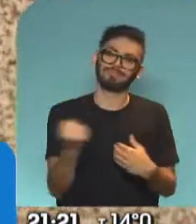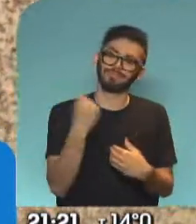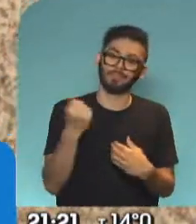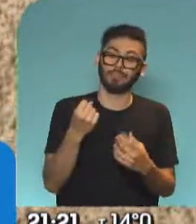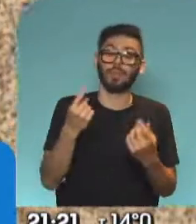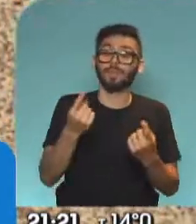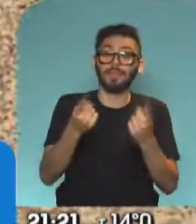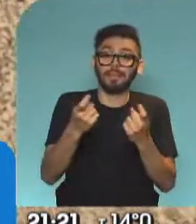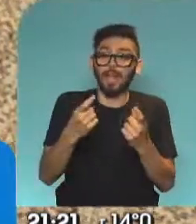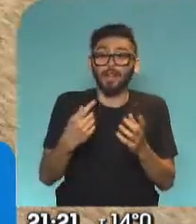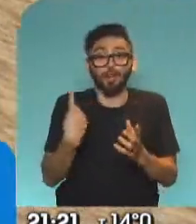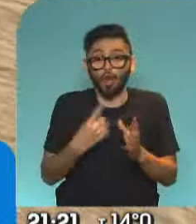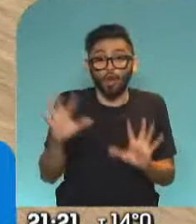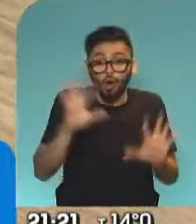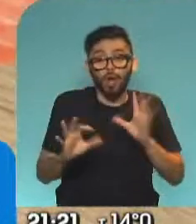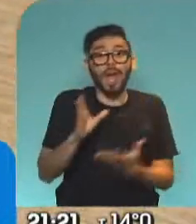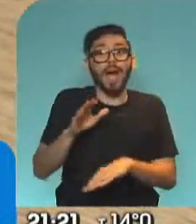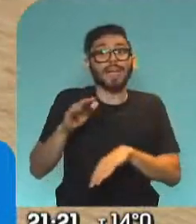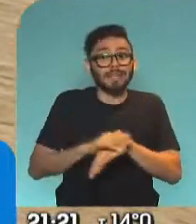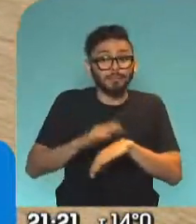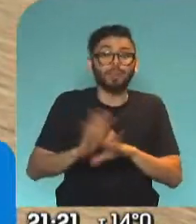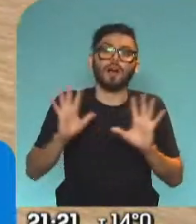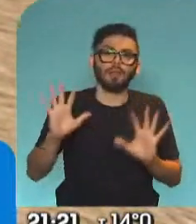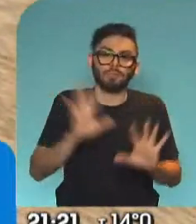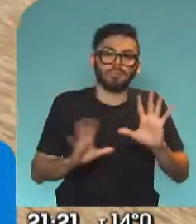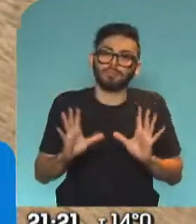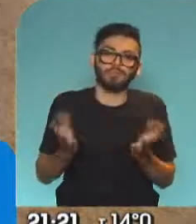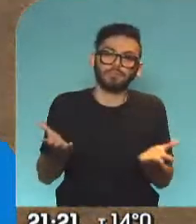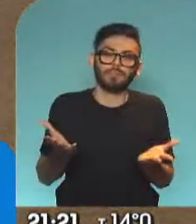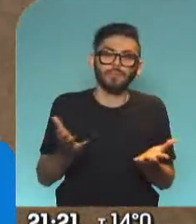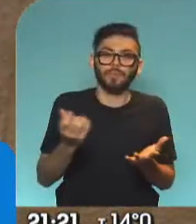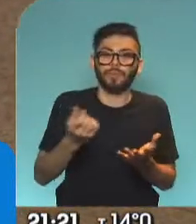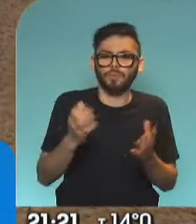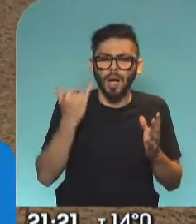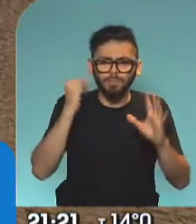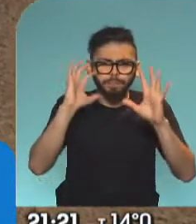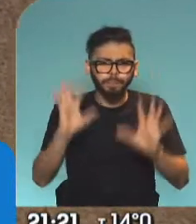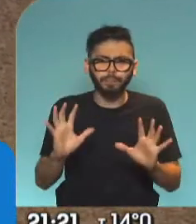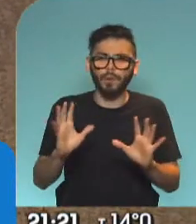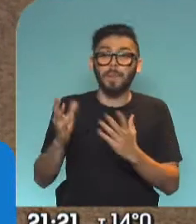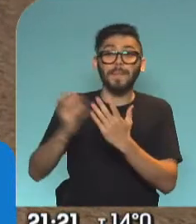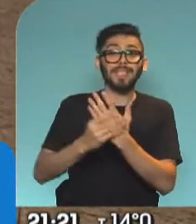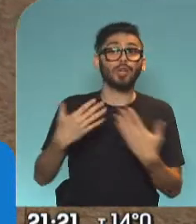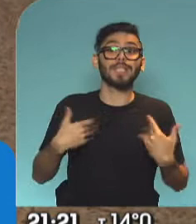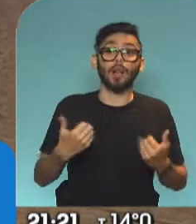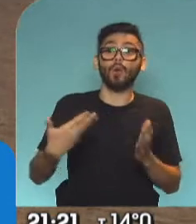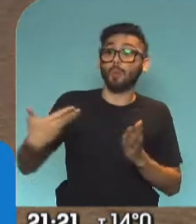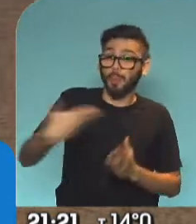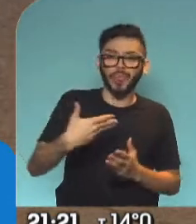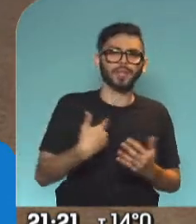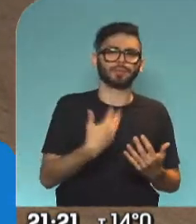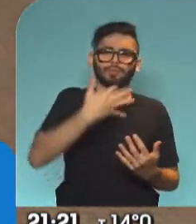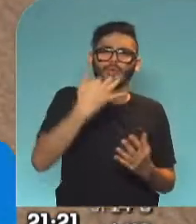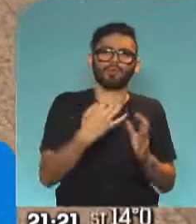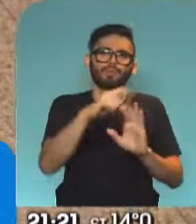responsabilidad con la que nos manejemos todos, responsabilidad individual y social, para cumplir con lo que pide el Ministerio de Salud y ser